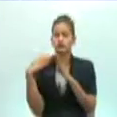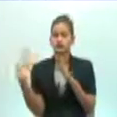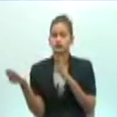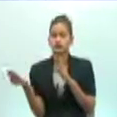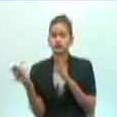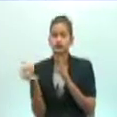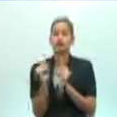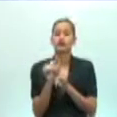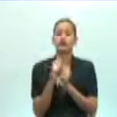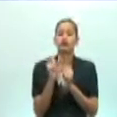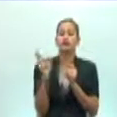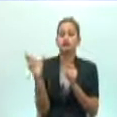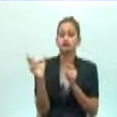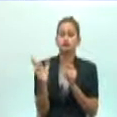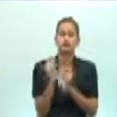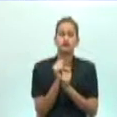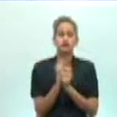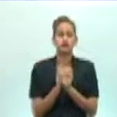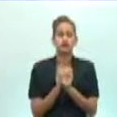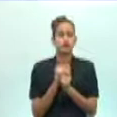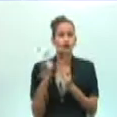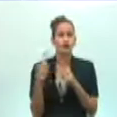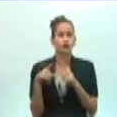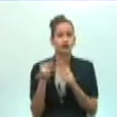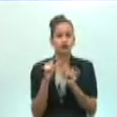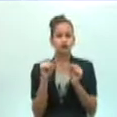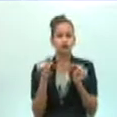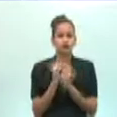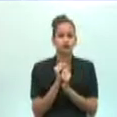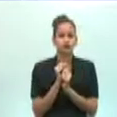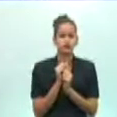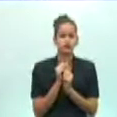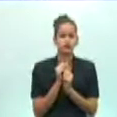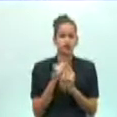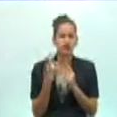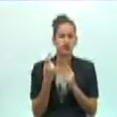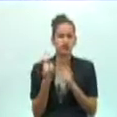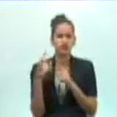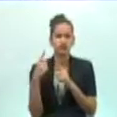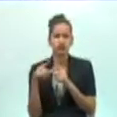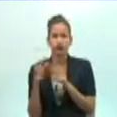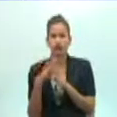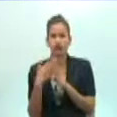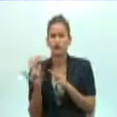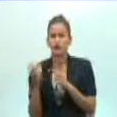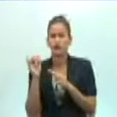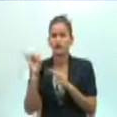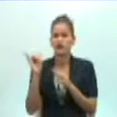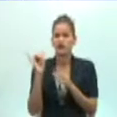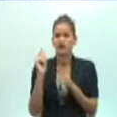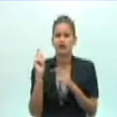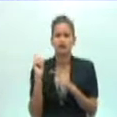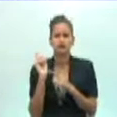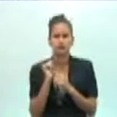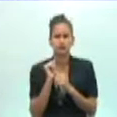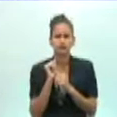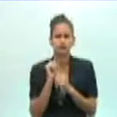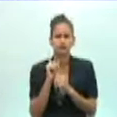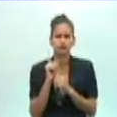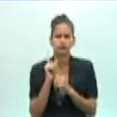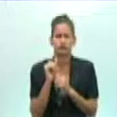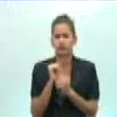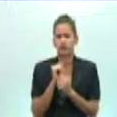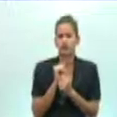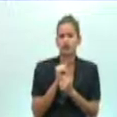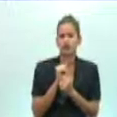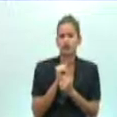costumbres, es otra. Era una bárbara costumbre, mas no la consideraban ahí como injusta. En este caso,